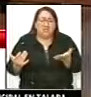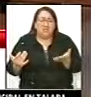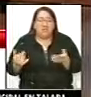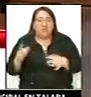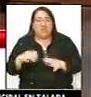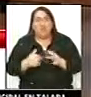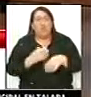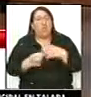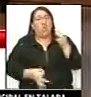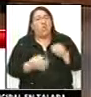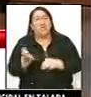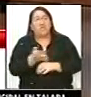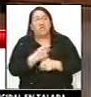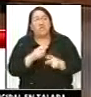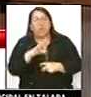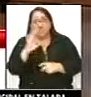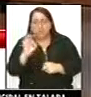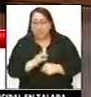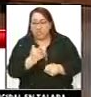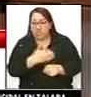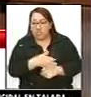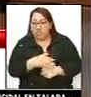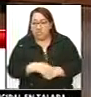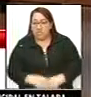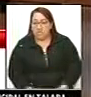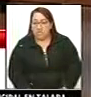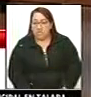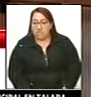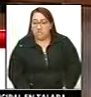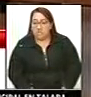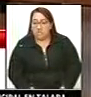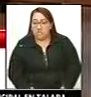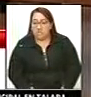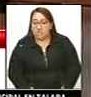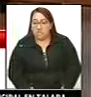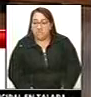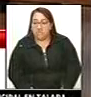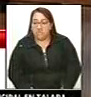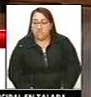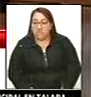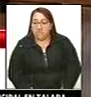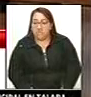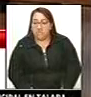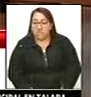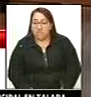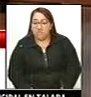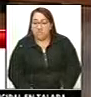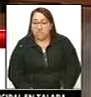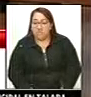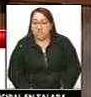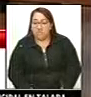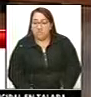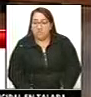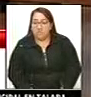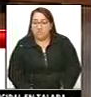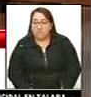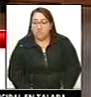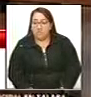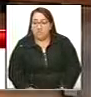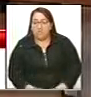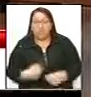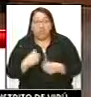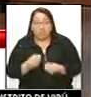judicializa porque el 50% va a ir a la asociación de colegios de la asociación de consumidores, ¿no? Entonces,